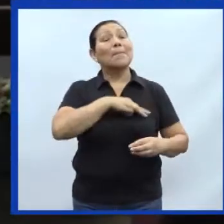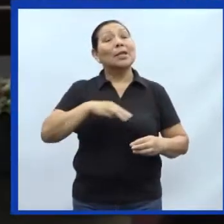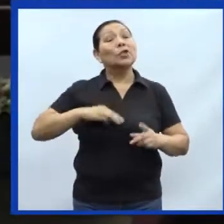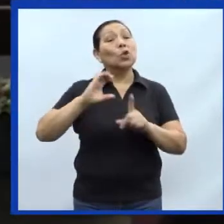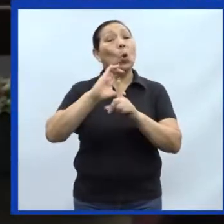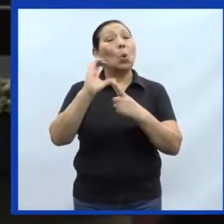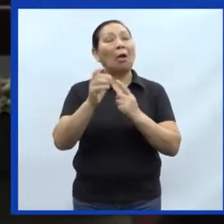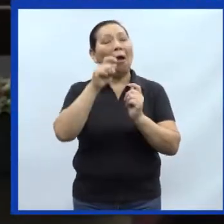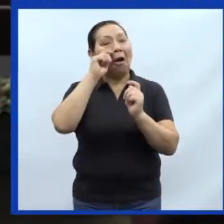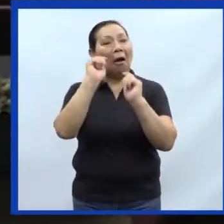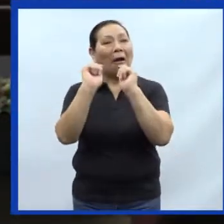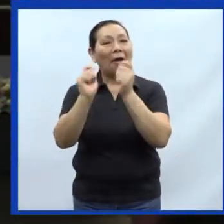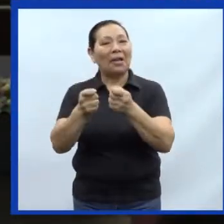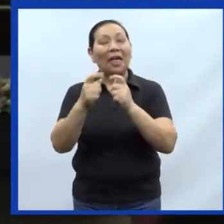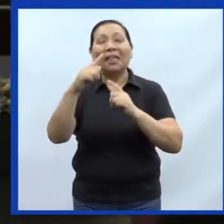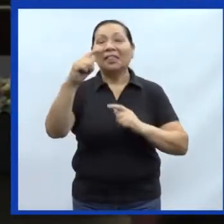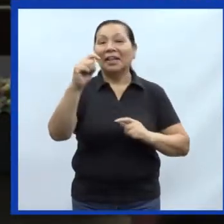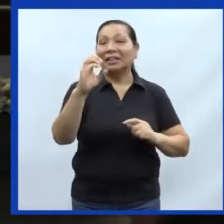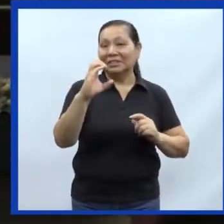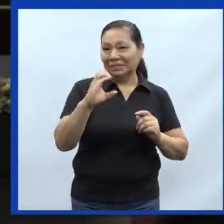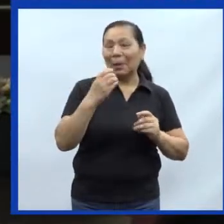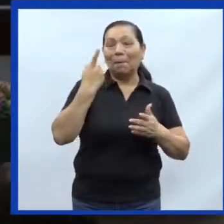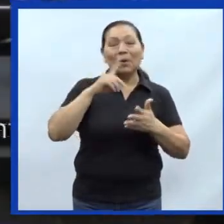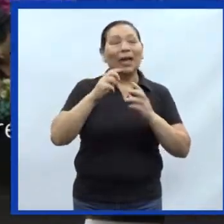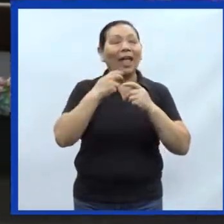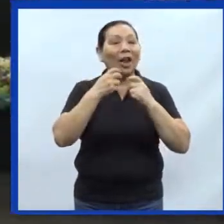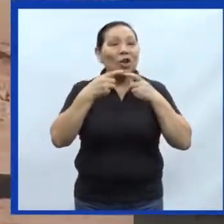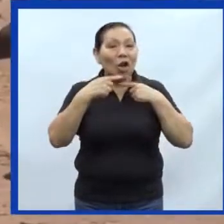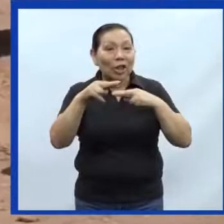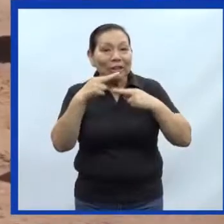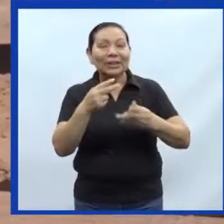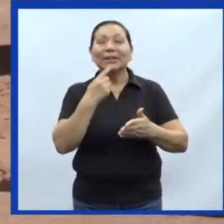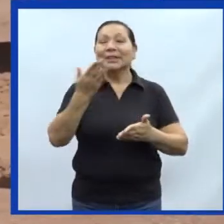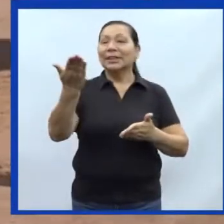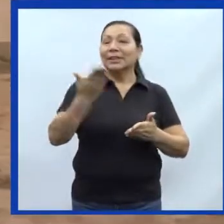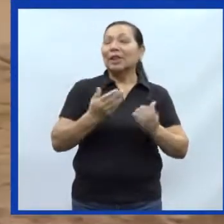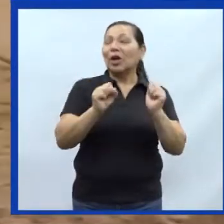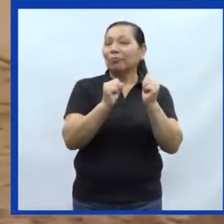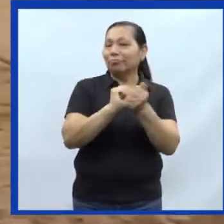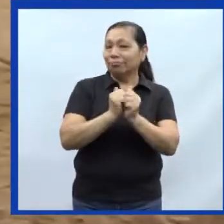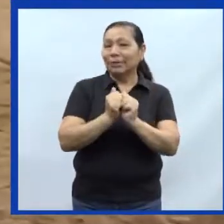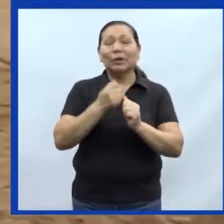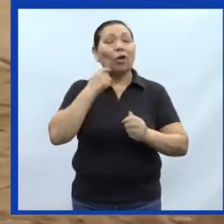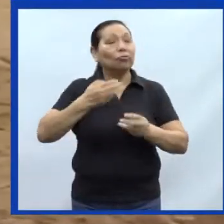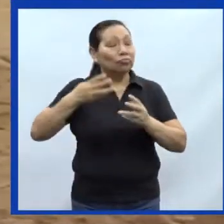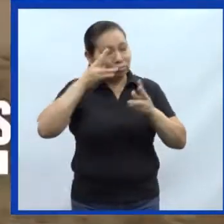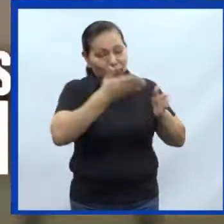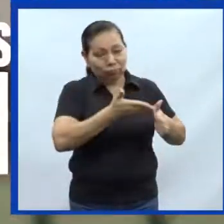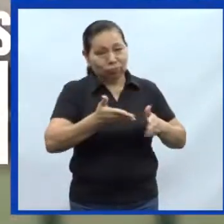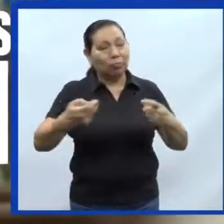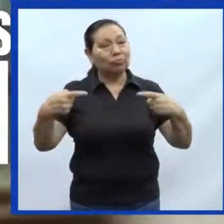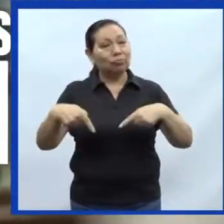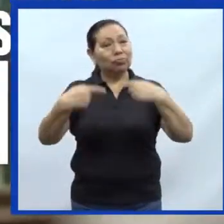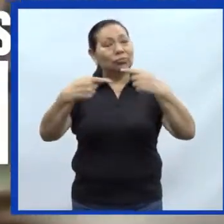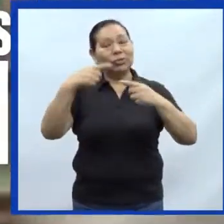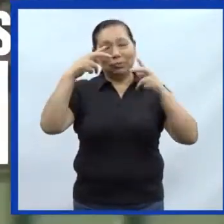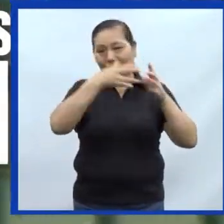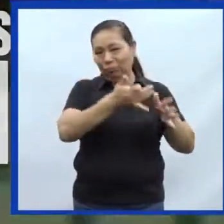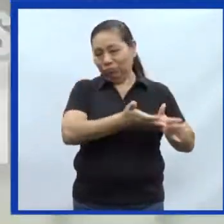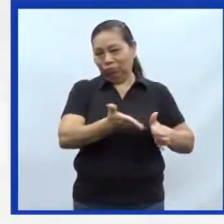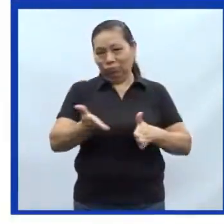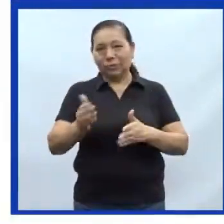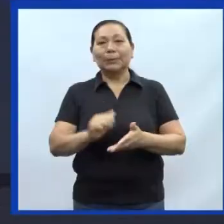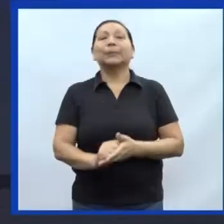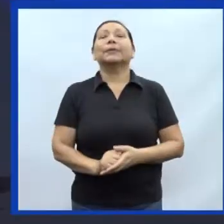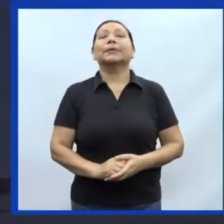de Cultura entrega reconocimiento al TC por su noticiero en quechua. Ratifican constitucionalidad de corridas de toros, peleas de toros y peleas